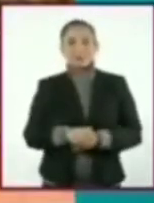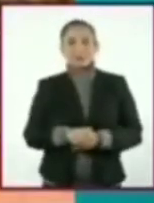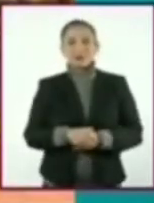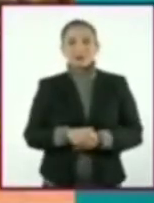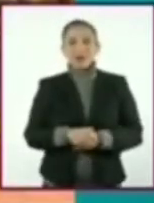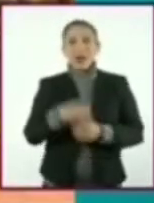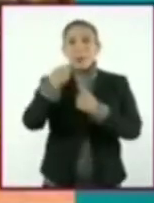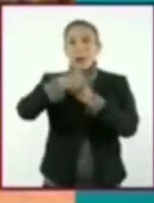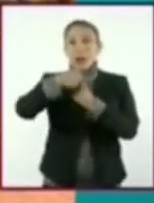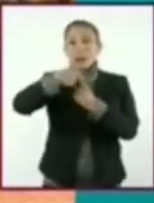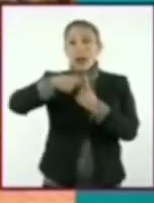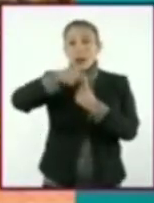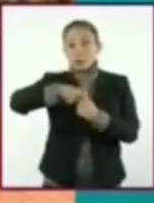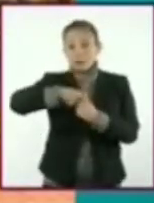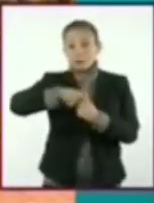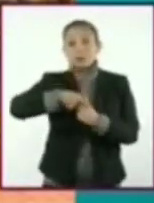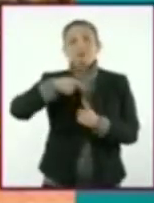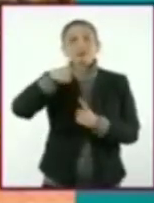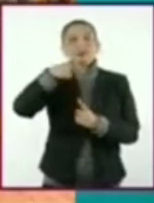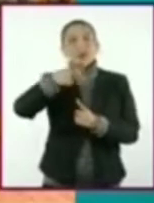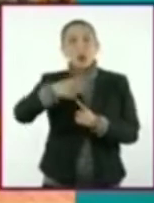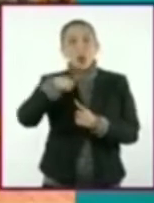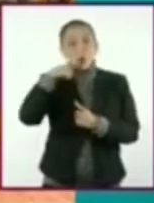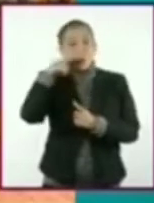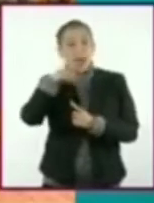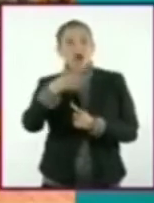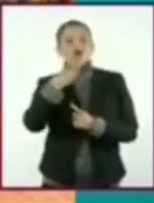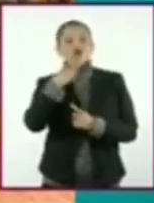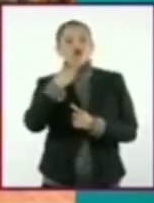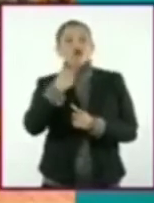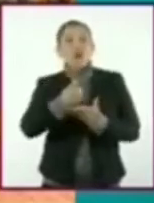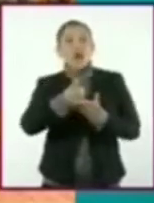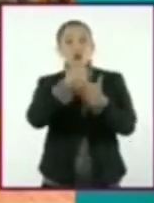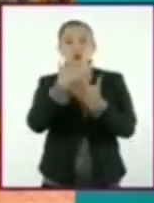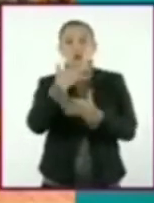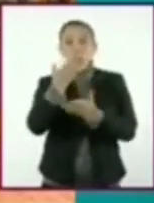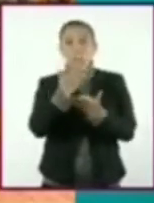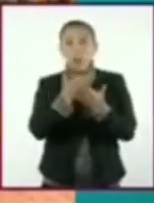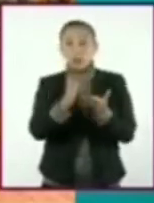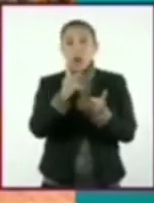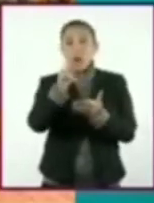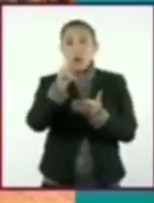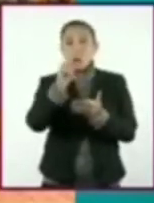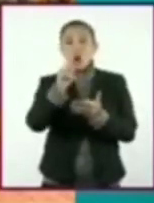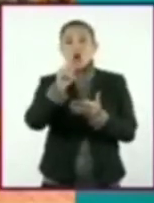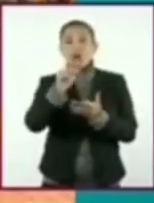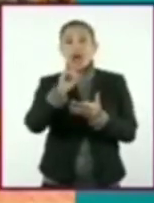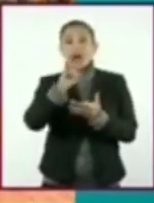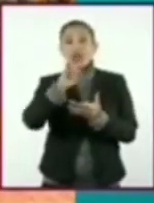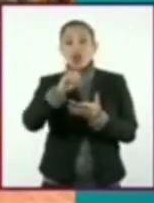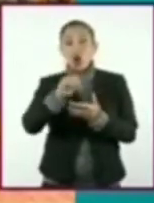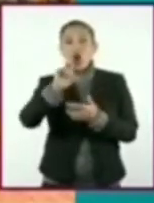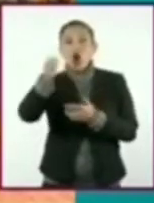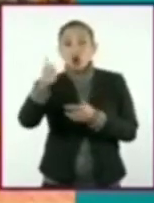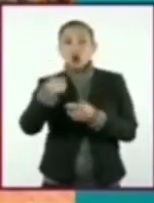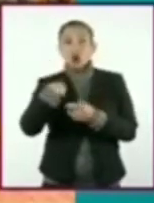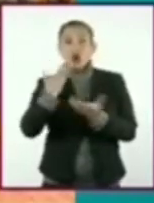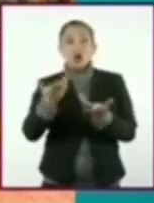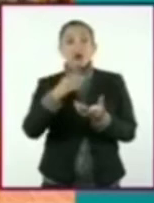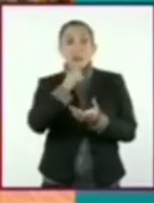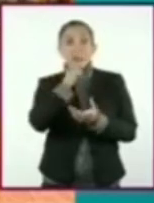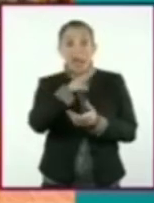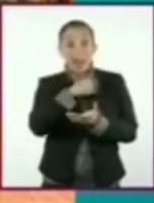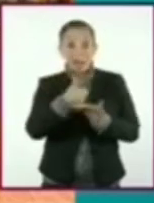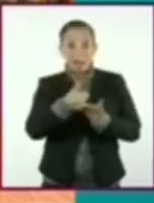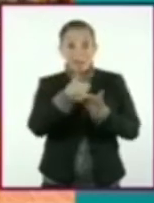Ponemos este plátano, que nos va a dar un tono dulce, rico, aparte de mucho potasio. Y otro gran elemento que encontramos